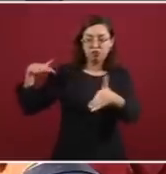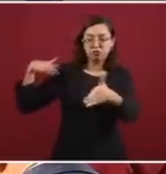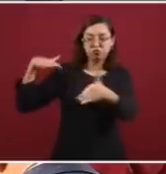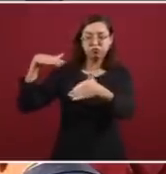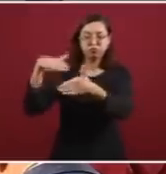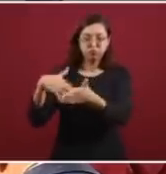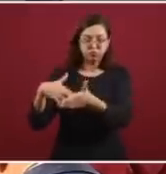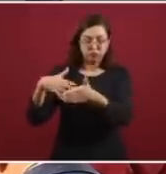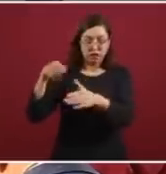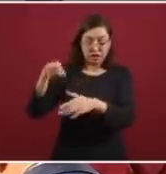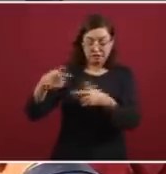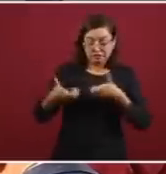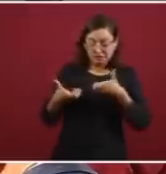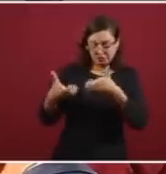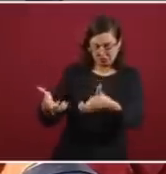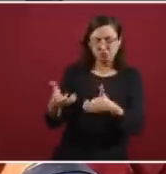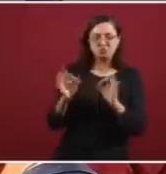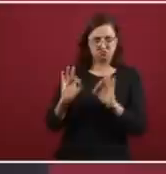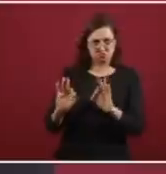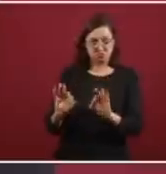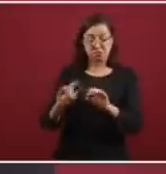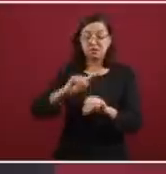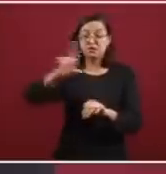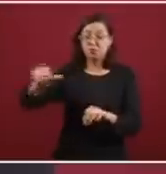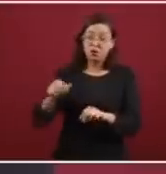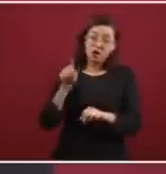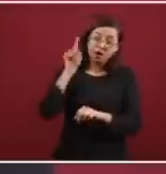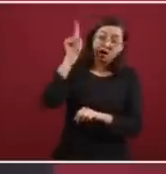y de la presa para arriba,